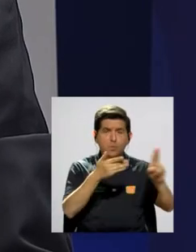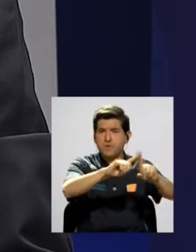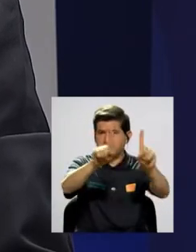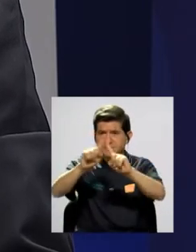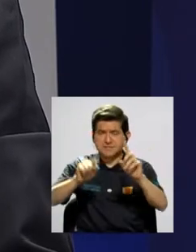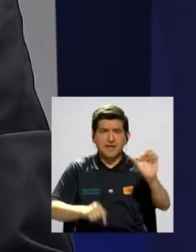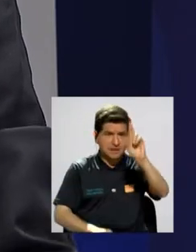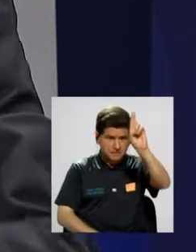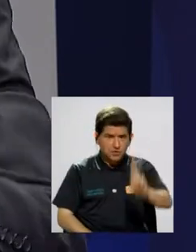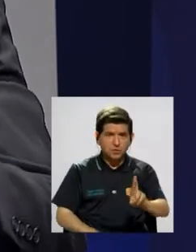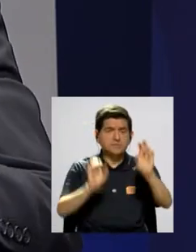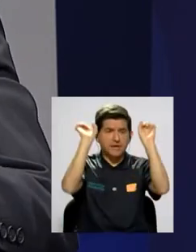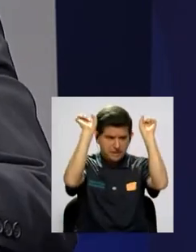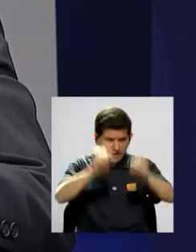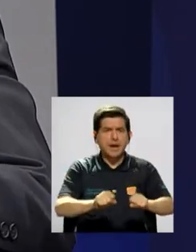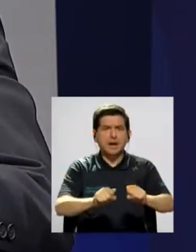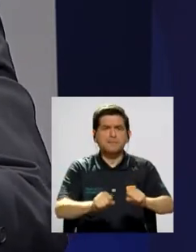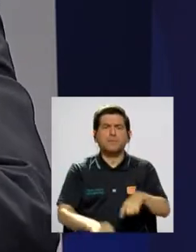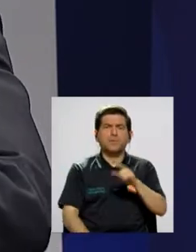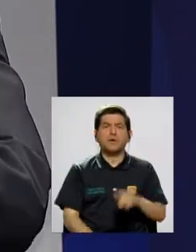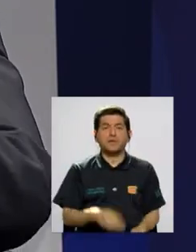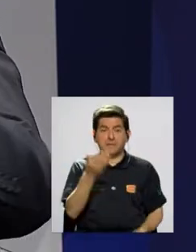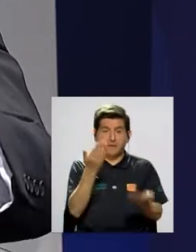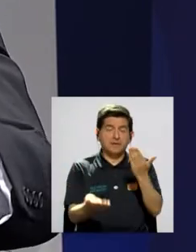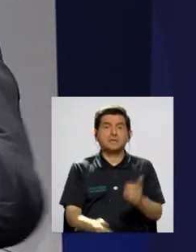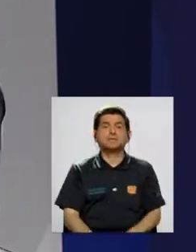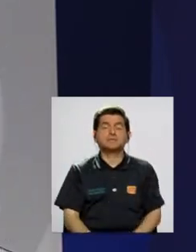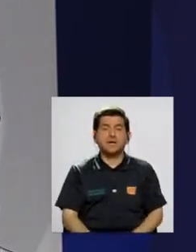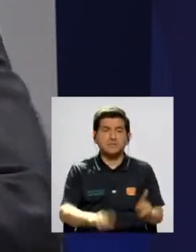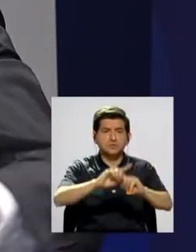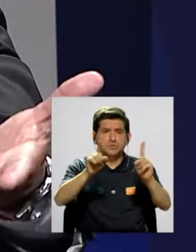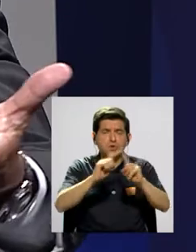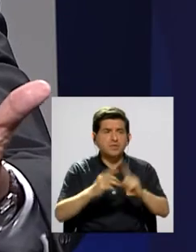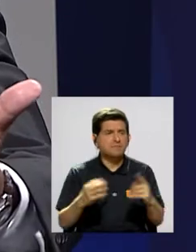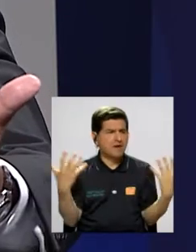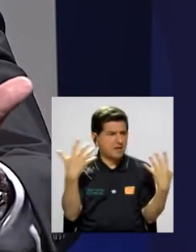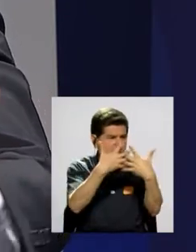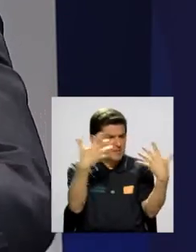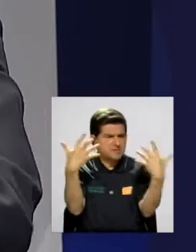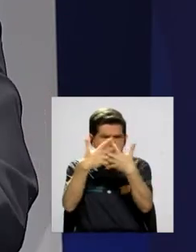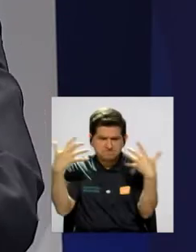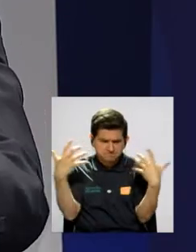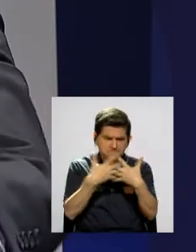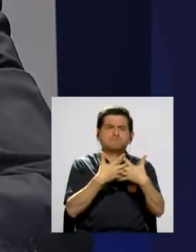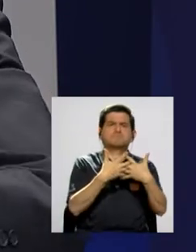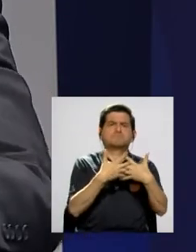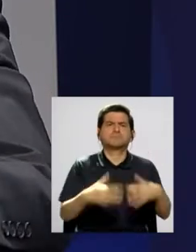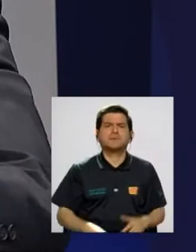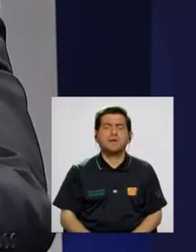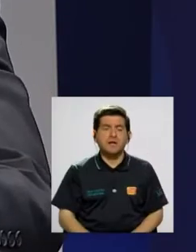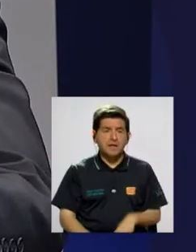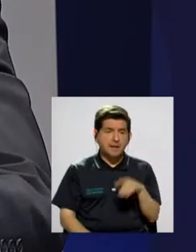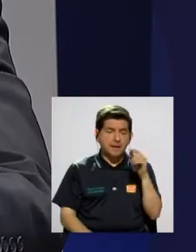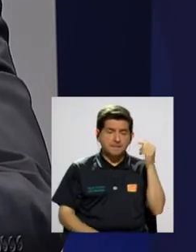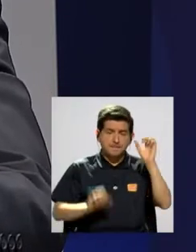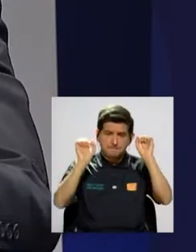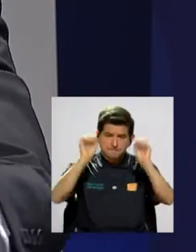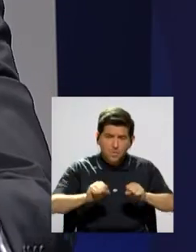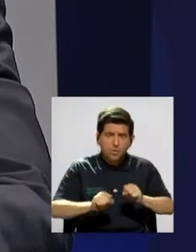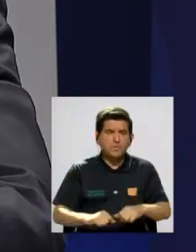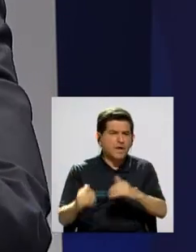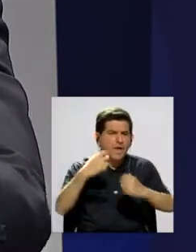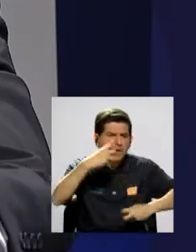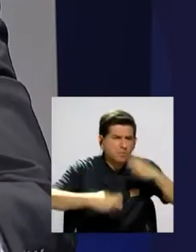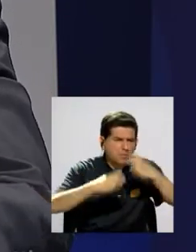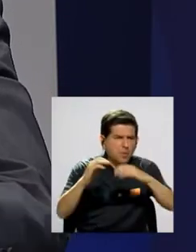costarricenses, que pueden efectivamente comprometerse con una buena cantidad de articulaciones de interpretación de los problemas de las